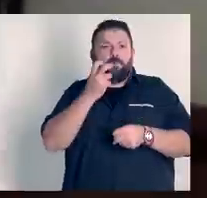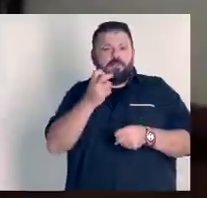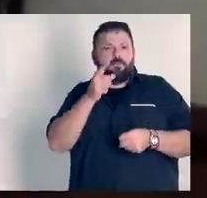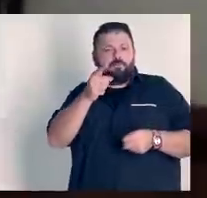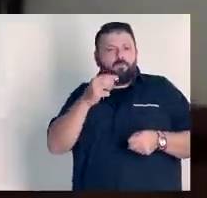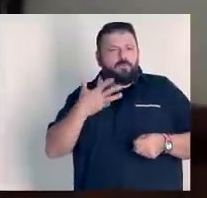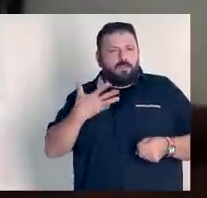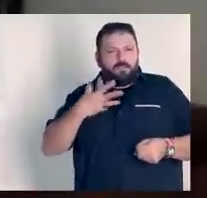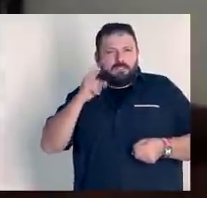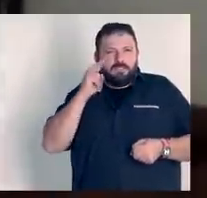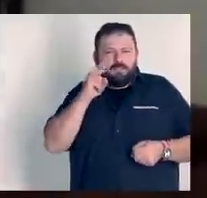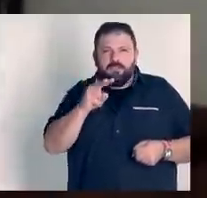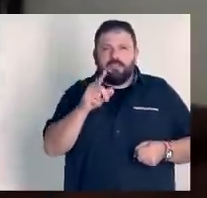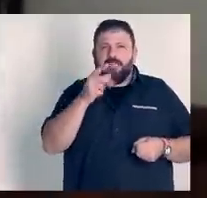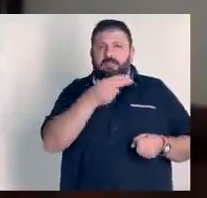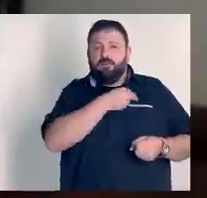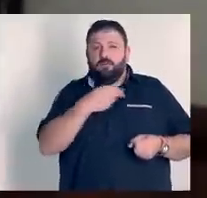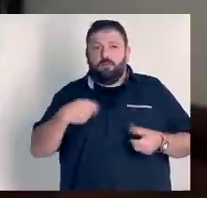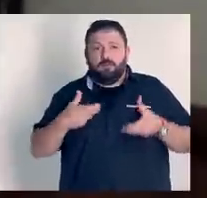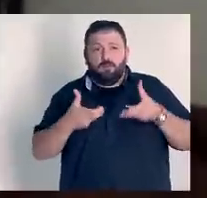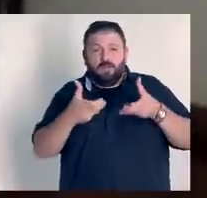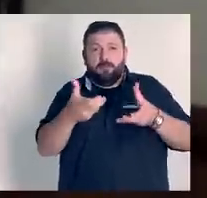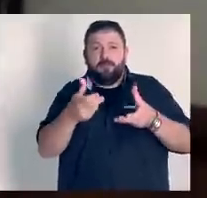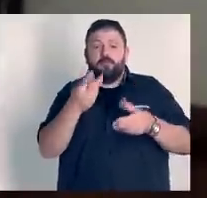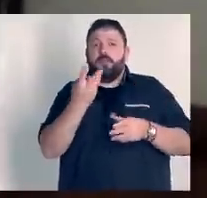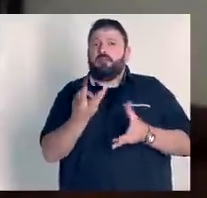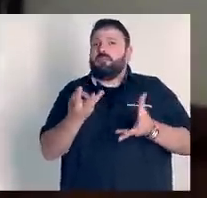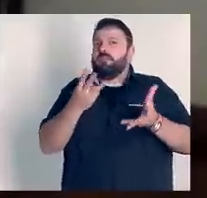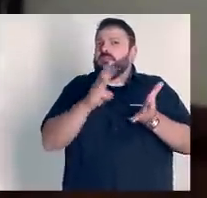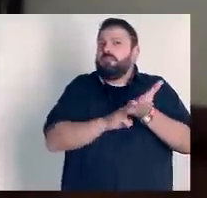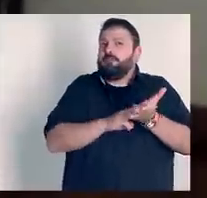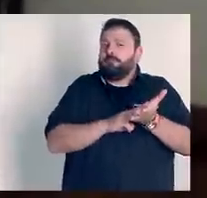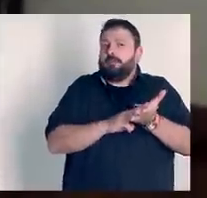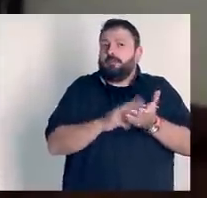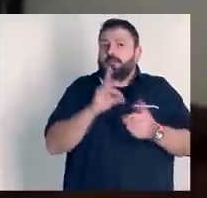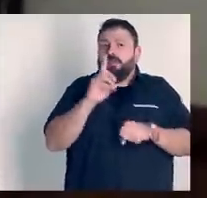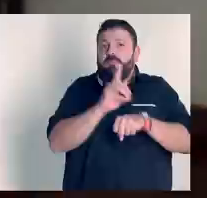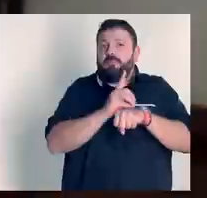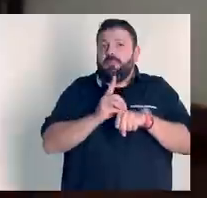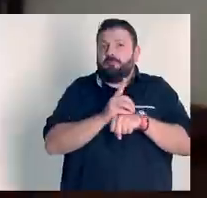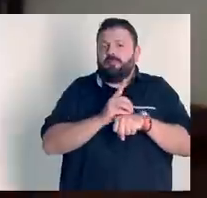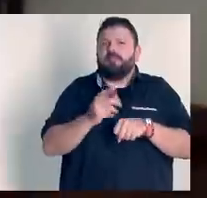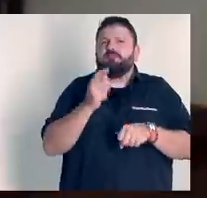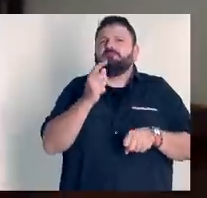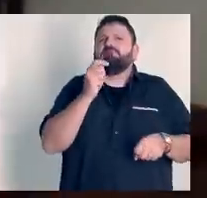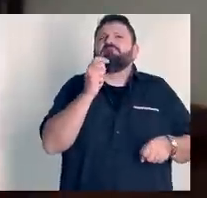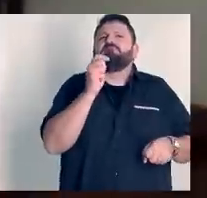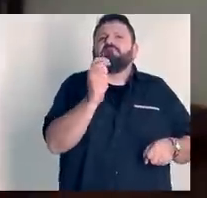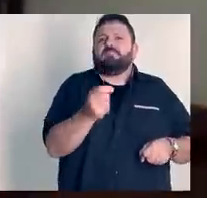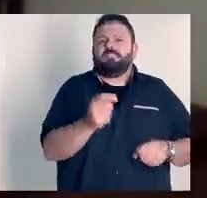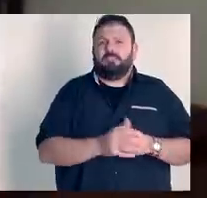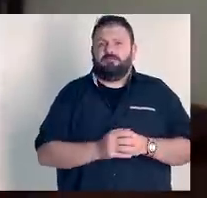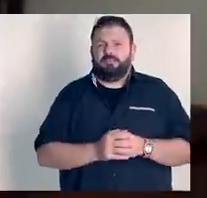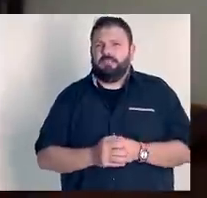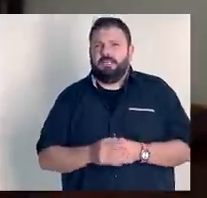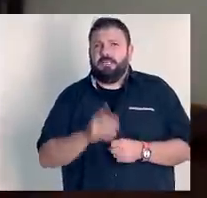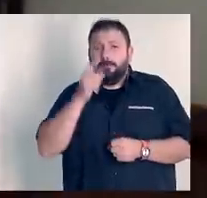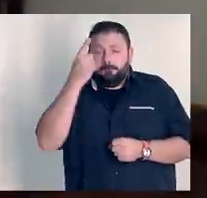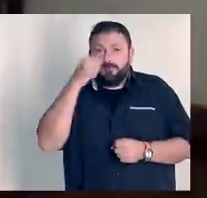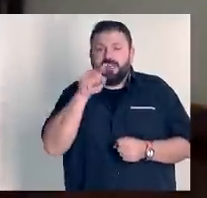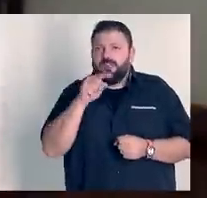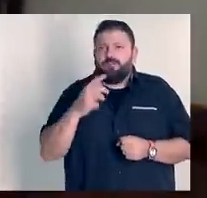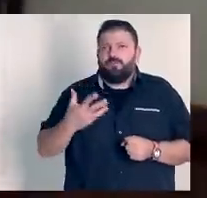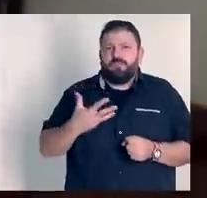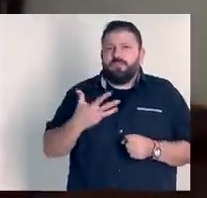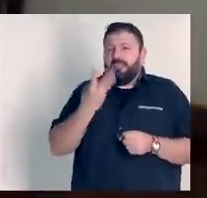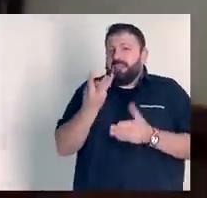camino sería el triple diamante. Y hablar del triple diamante significa que es el máximo top. Y que, para que tengas una idea, un